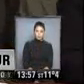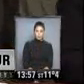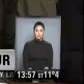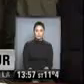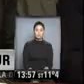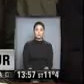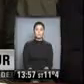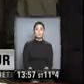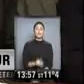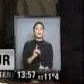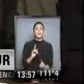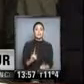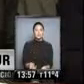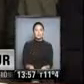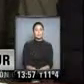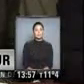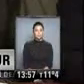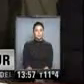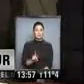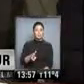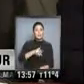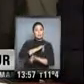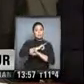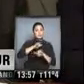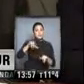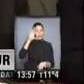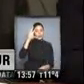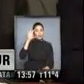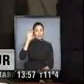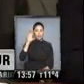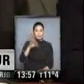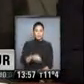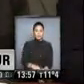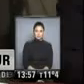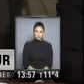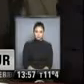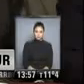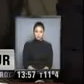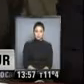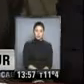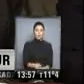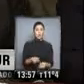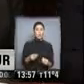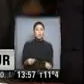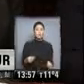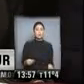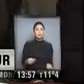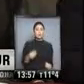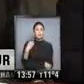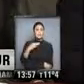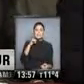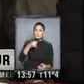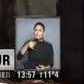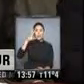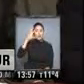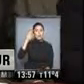no sin dejar de recordar, porque ¿cómo no recordar en